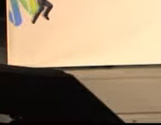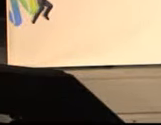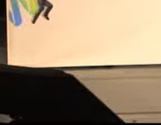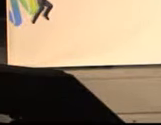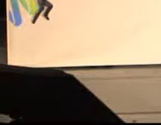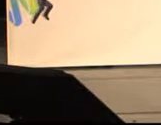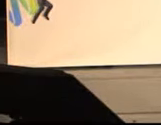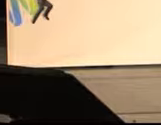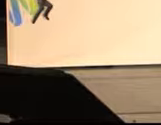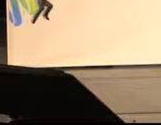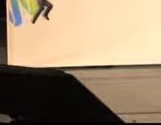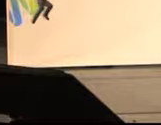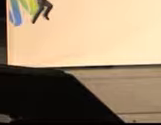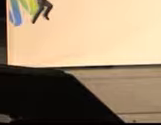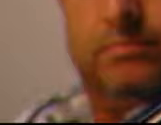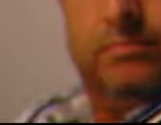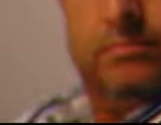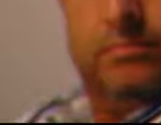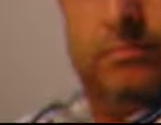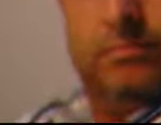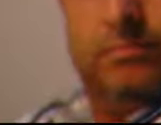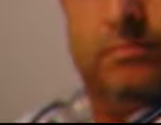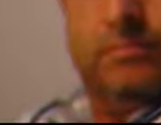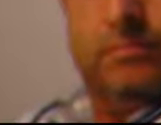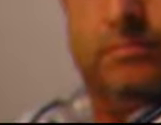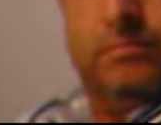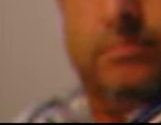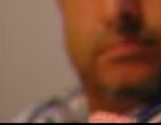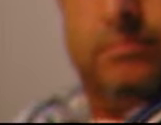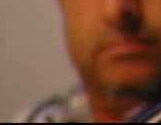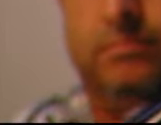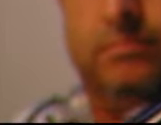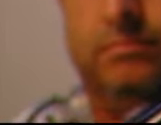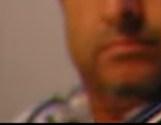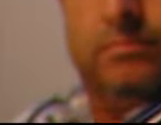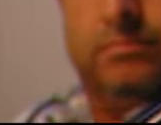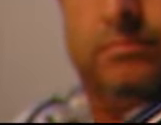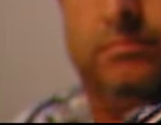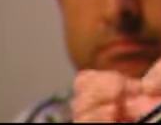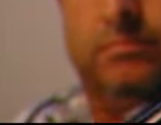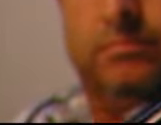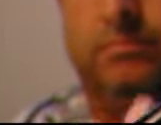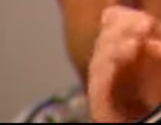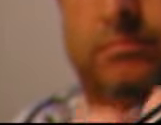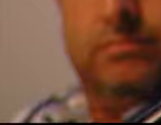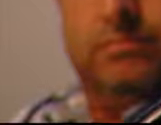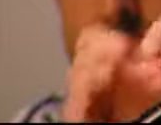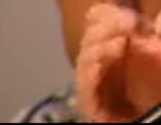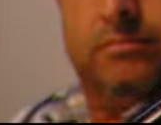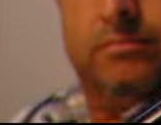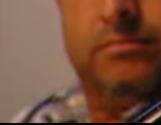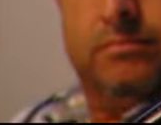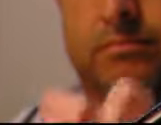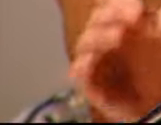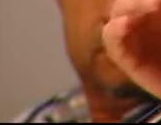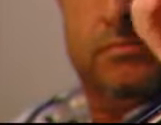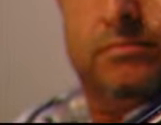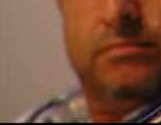que pasó a exigir rutinariamente del poder público legado. ¿Qué va a